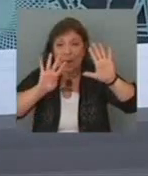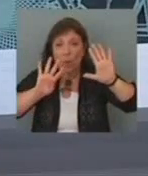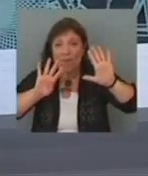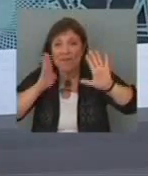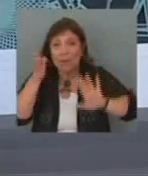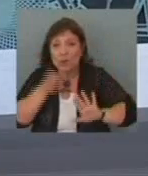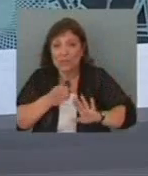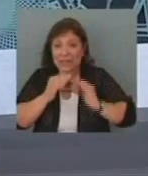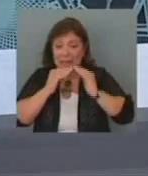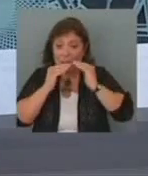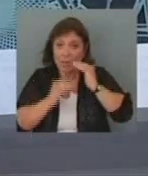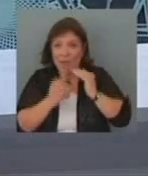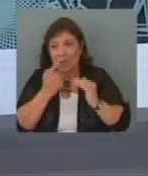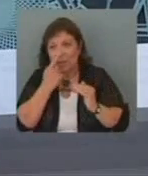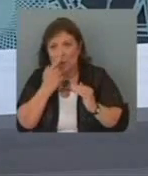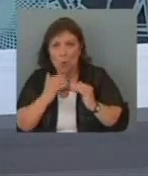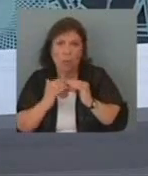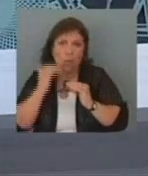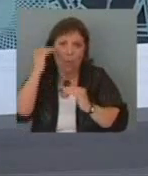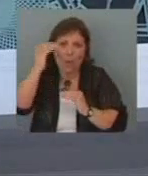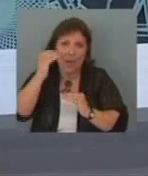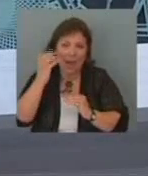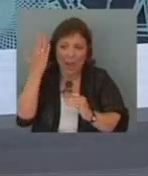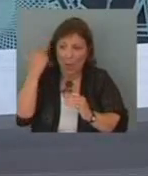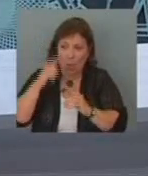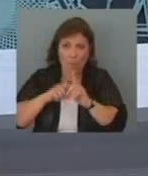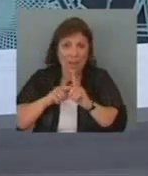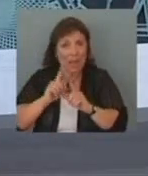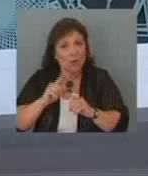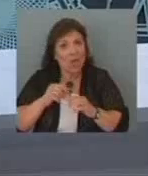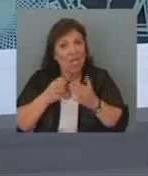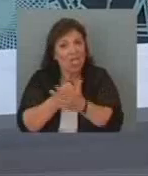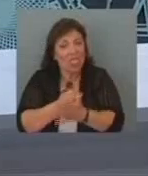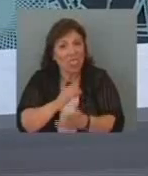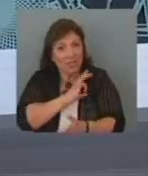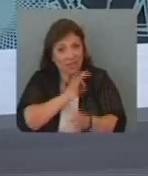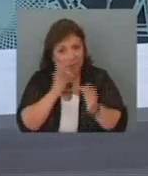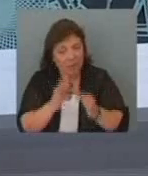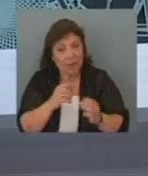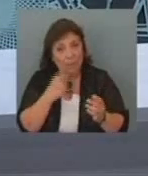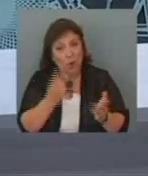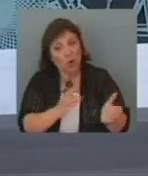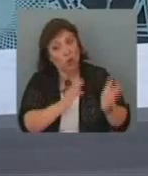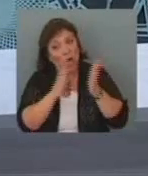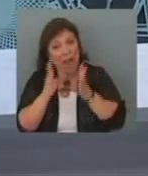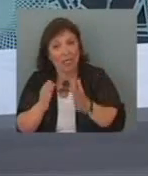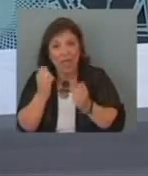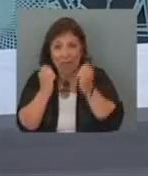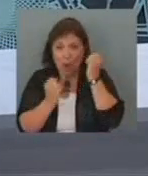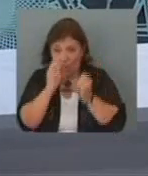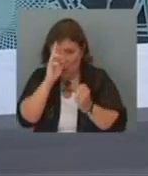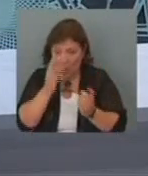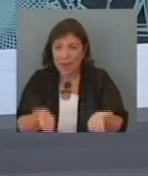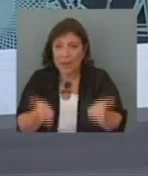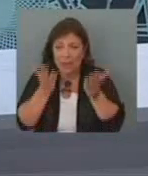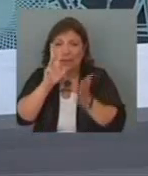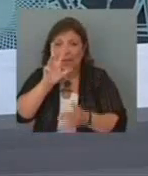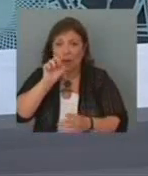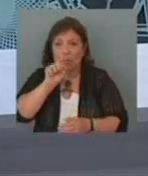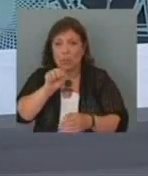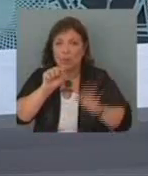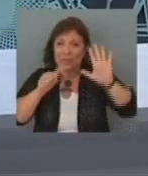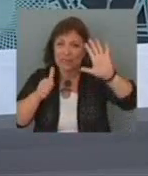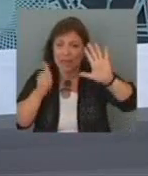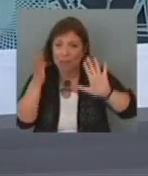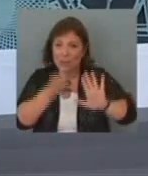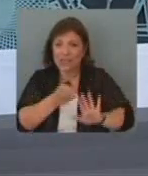por debajo de lo que se estimaba el mes anterior. Por otra parte, los analistas prevén que la economía uruguaya crecerá 3,6%